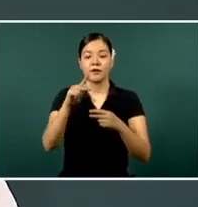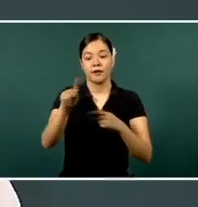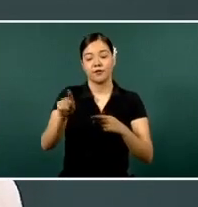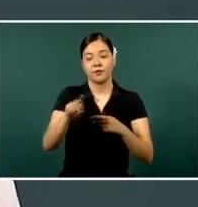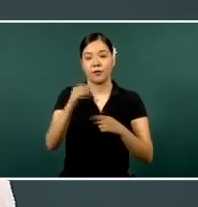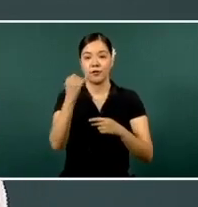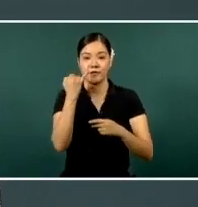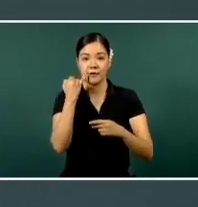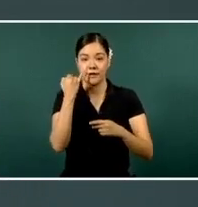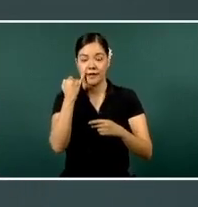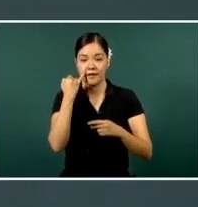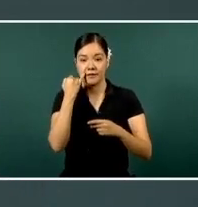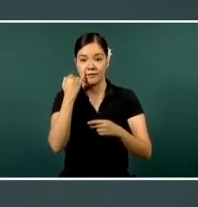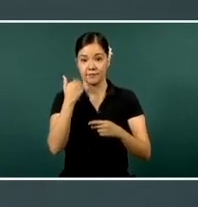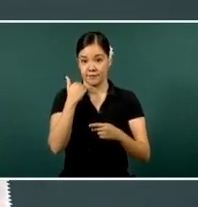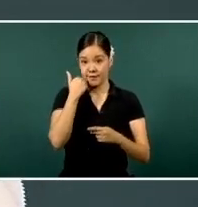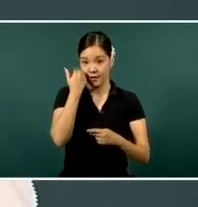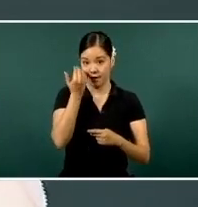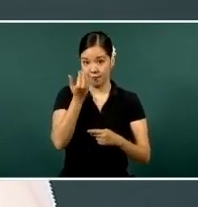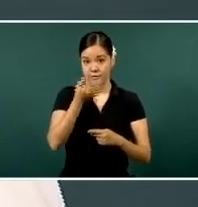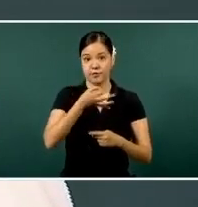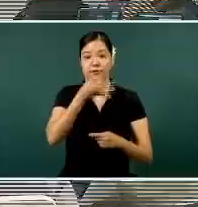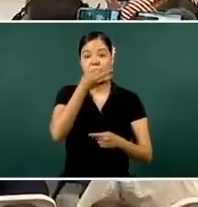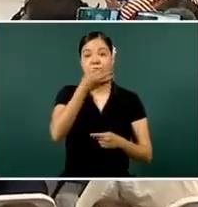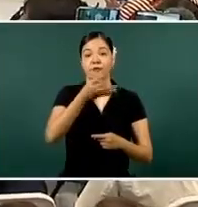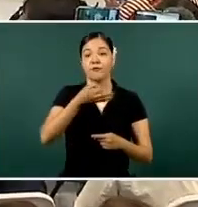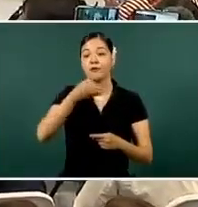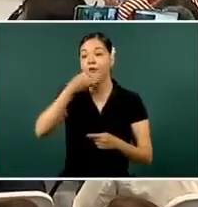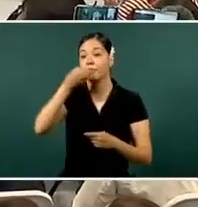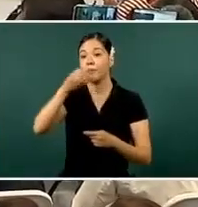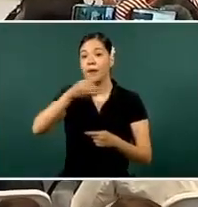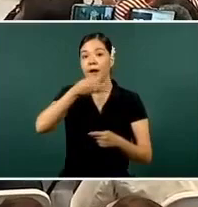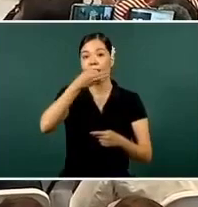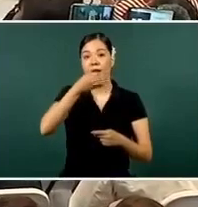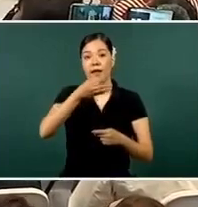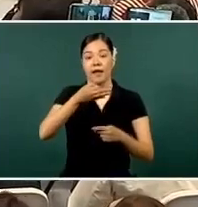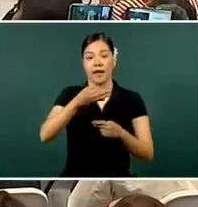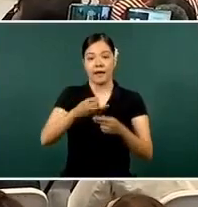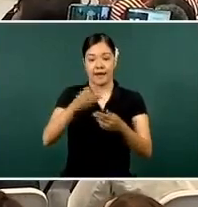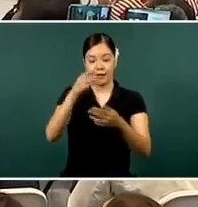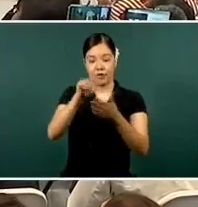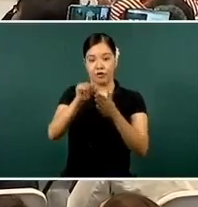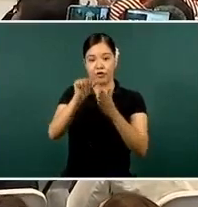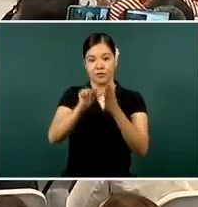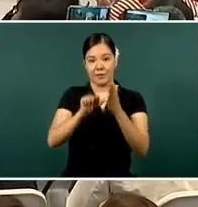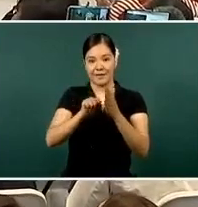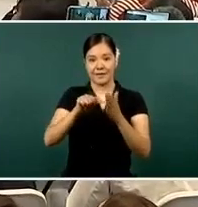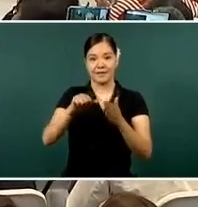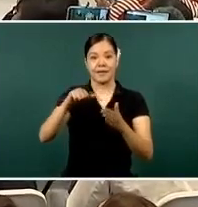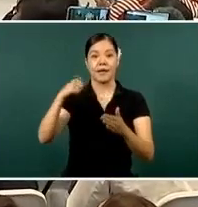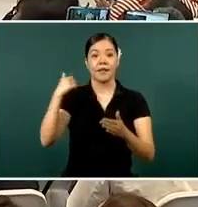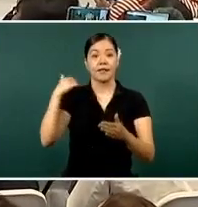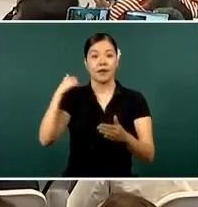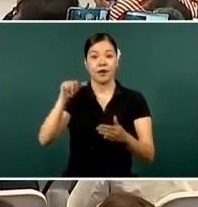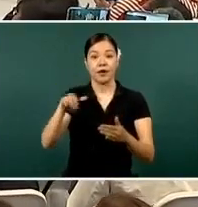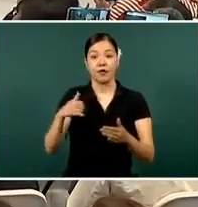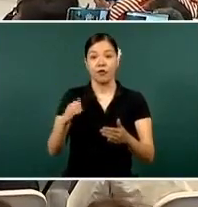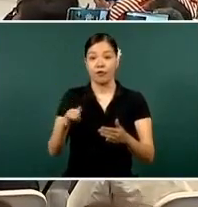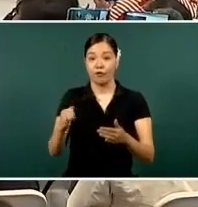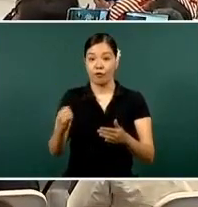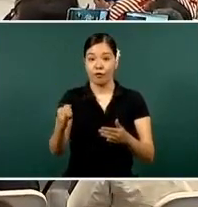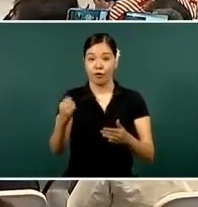Queremos informar el día de hoy que durante los meses de junio, y julio hemos